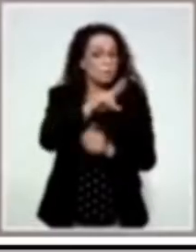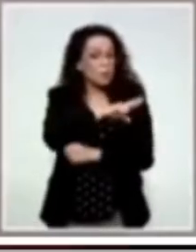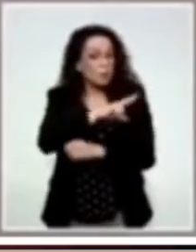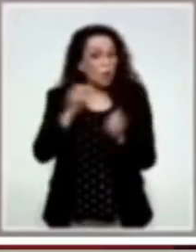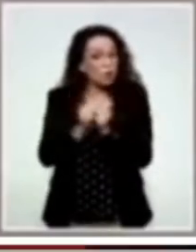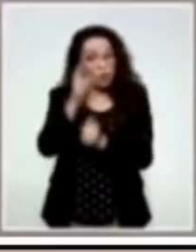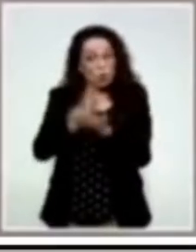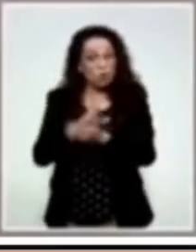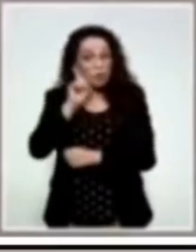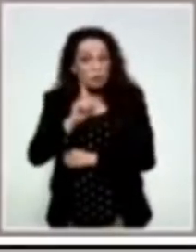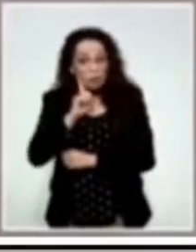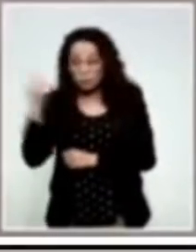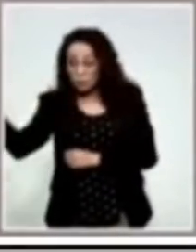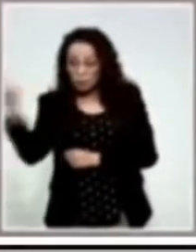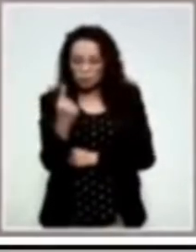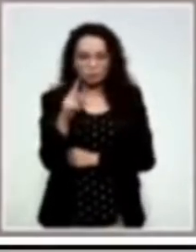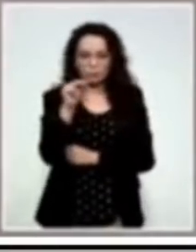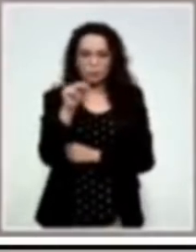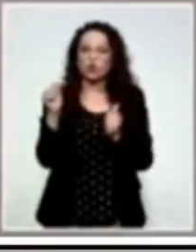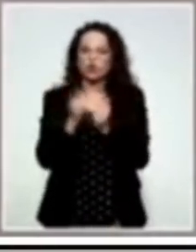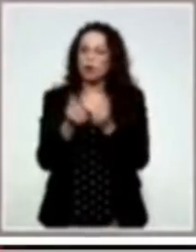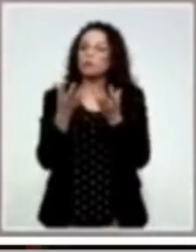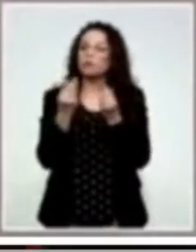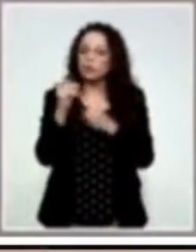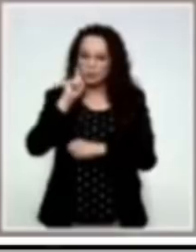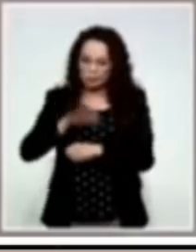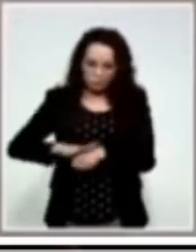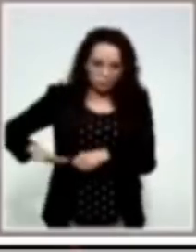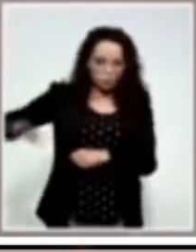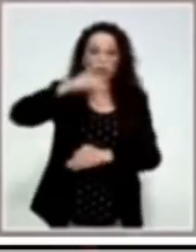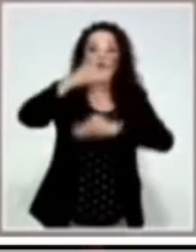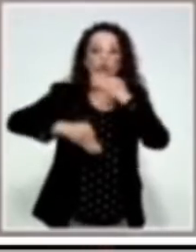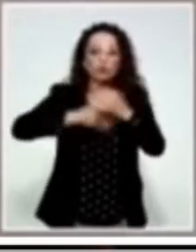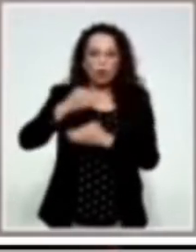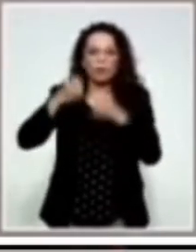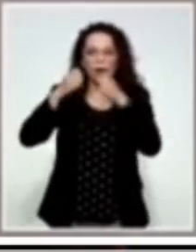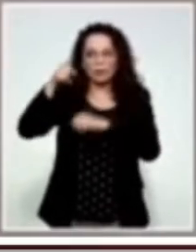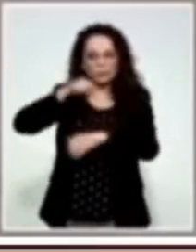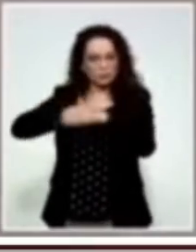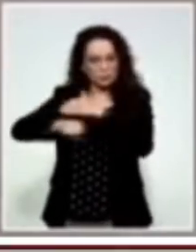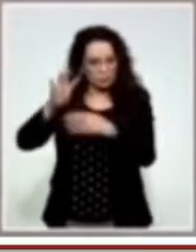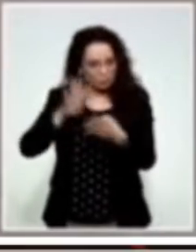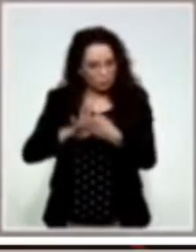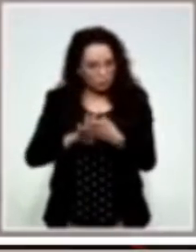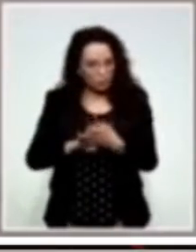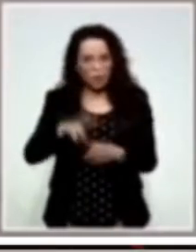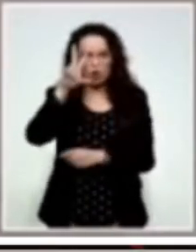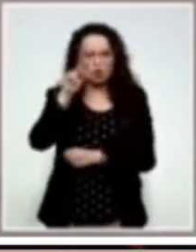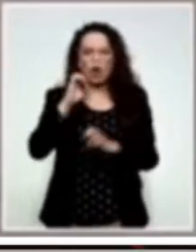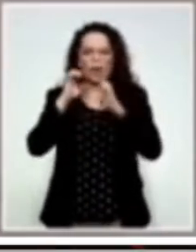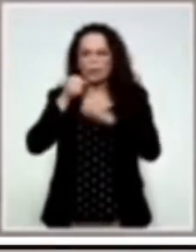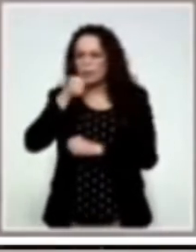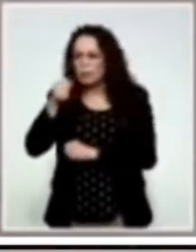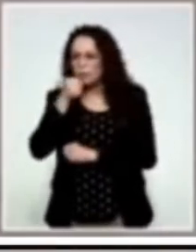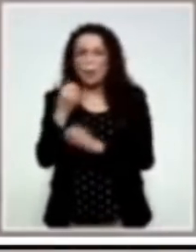reunirme con las mujeres del penal, no hacer entrevistas concretas, privadas con